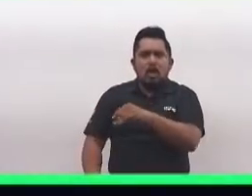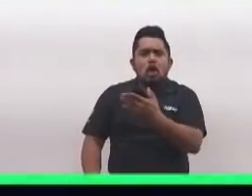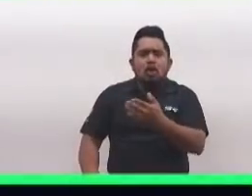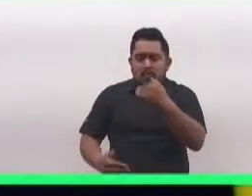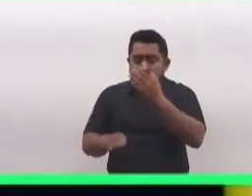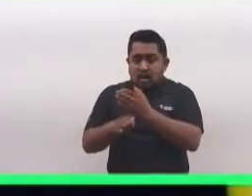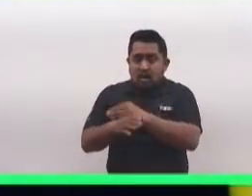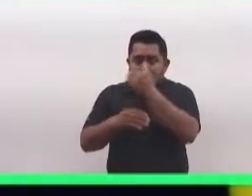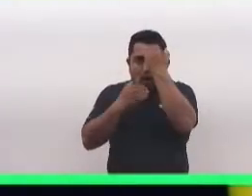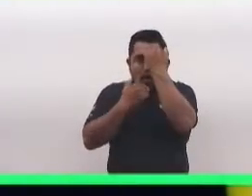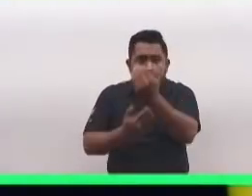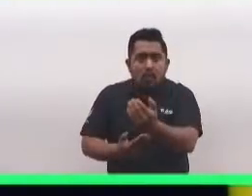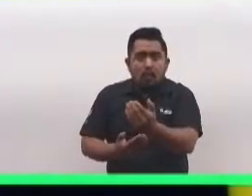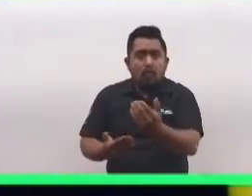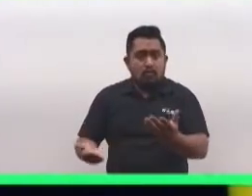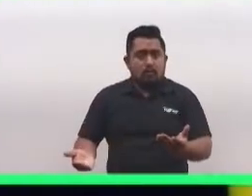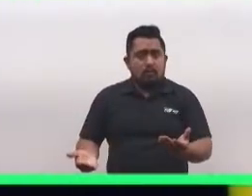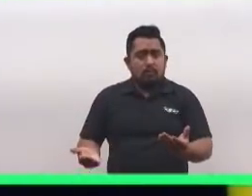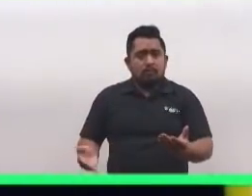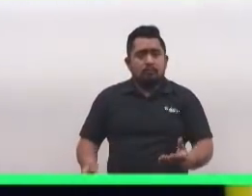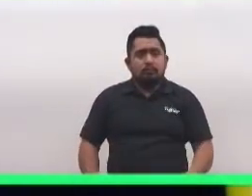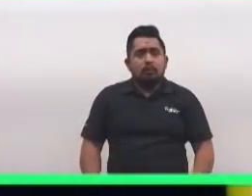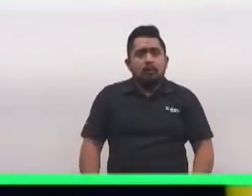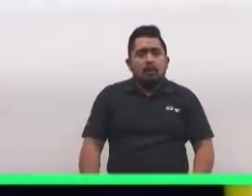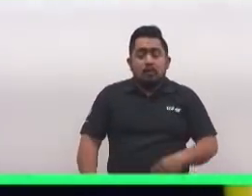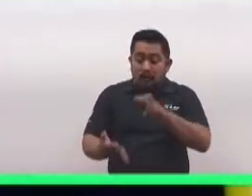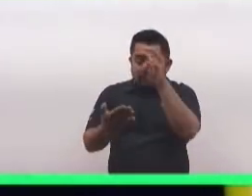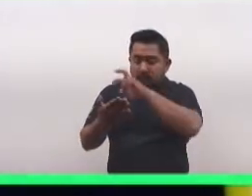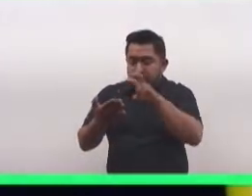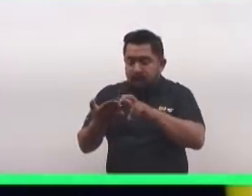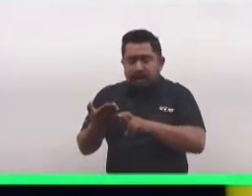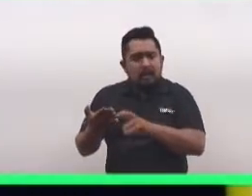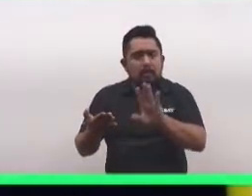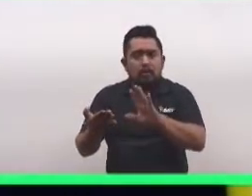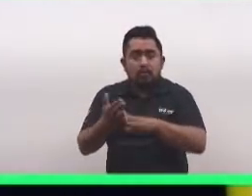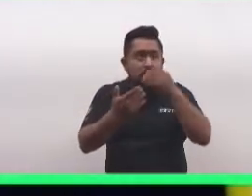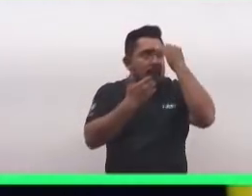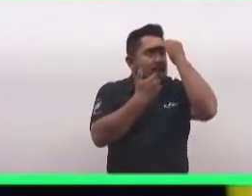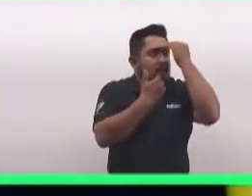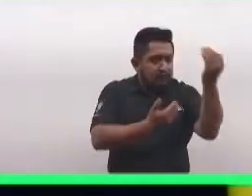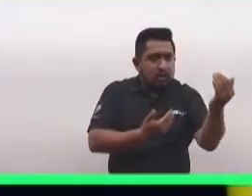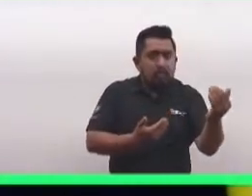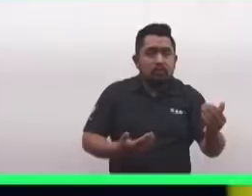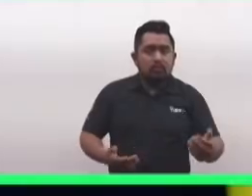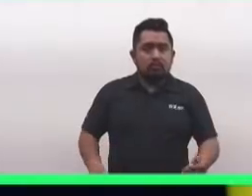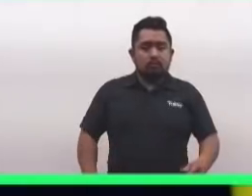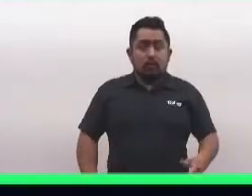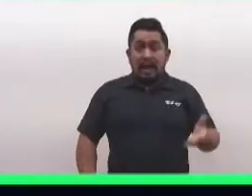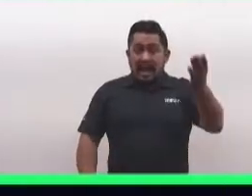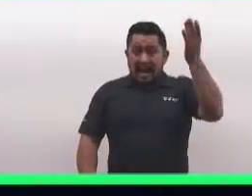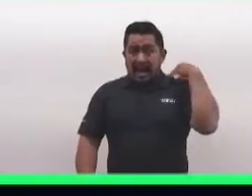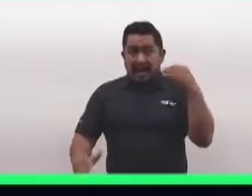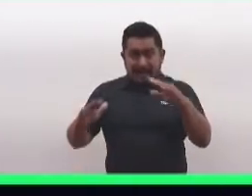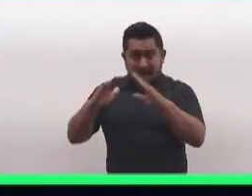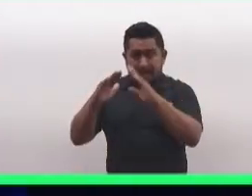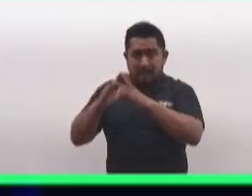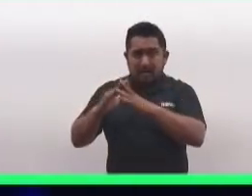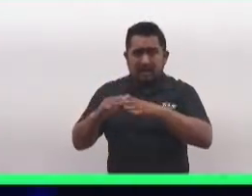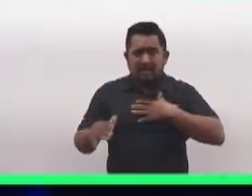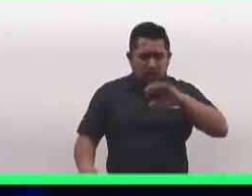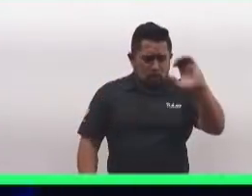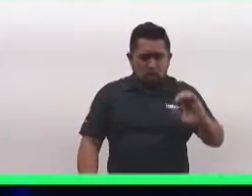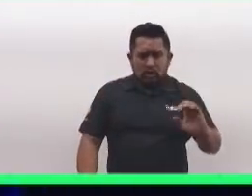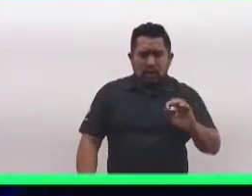obediencia no a través de la lectura sabe que mi casa nos ponían a leer tres capítulos diarios de la biblia toda la